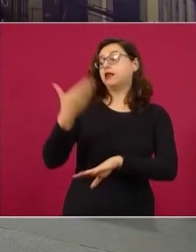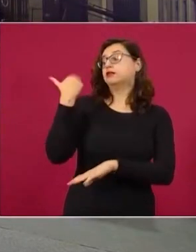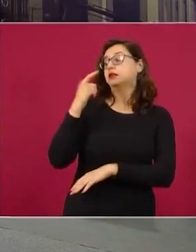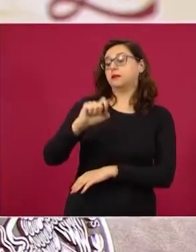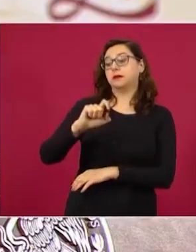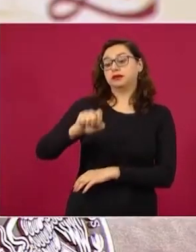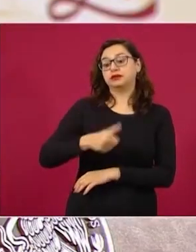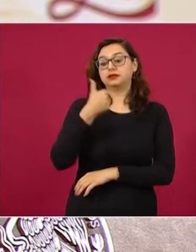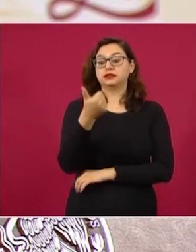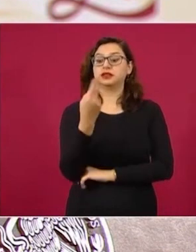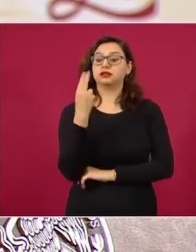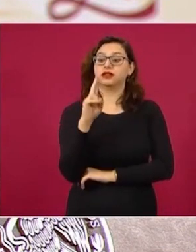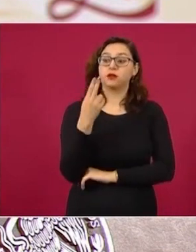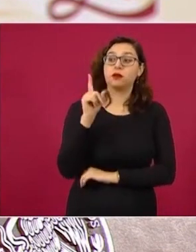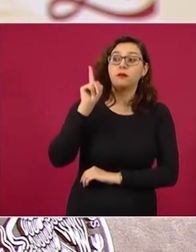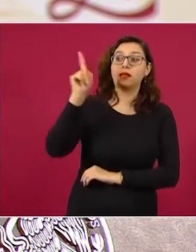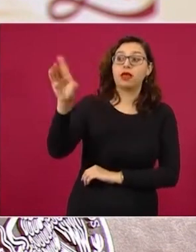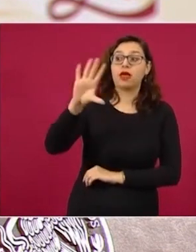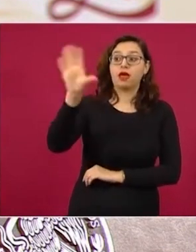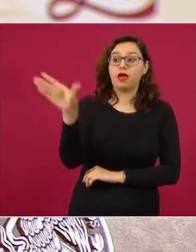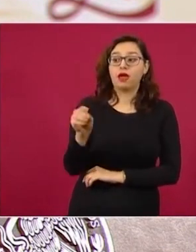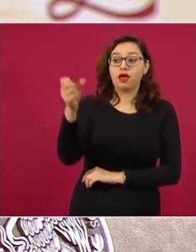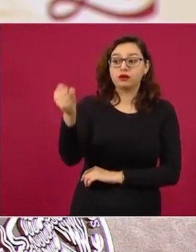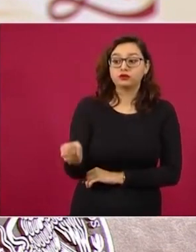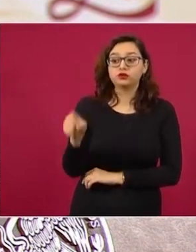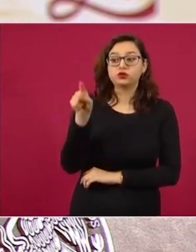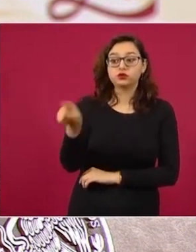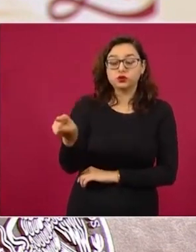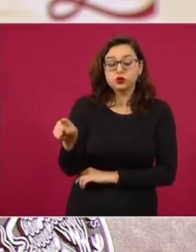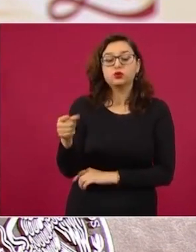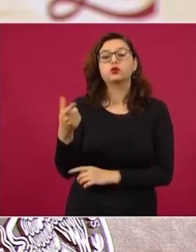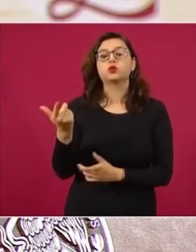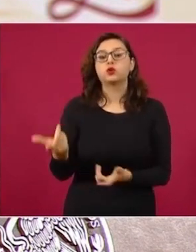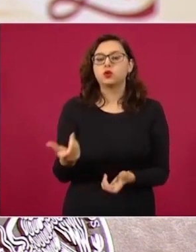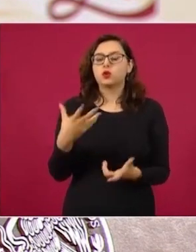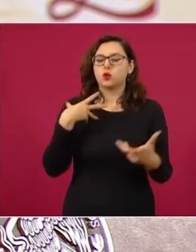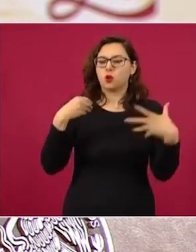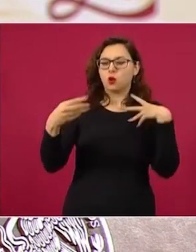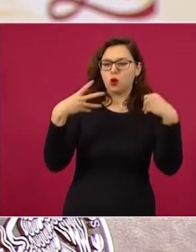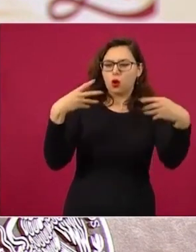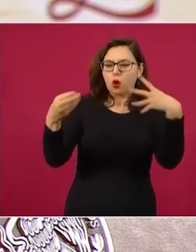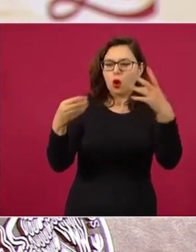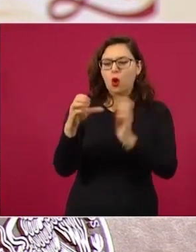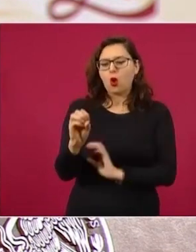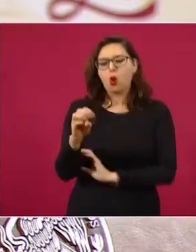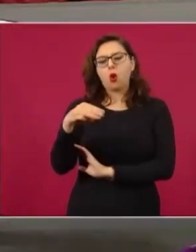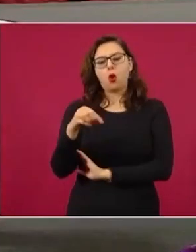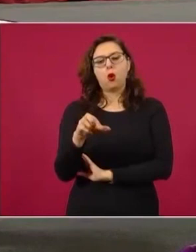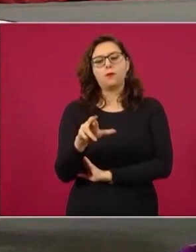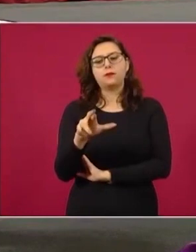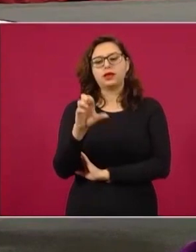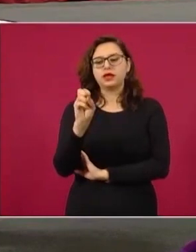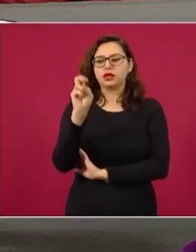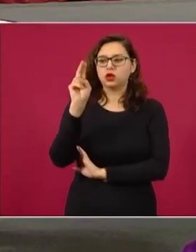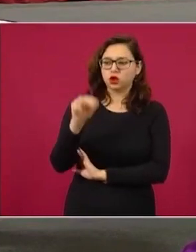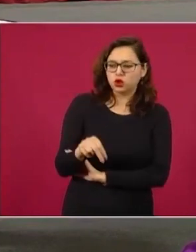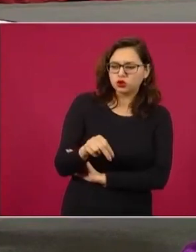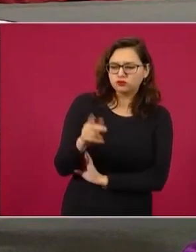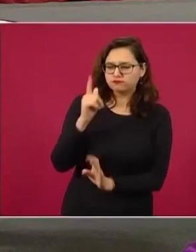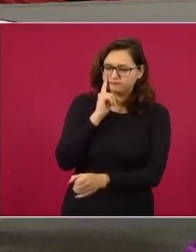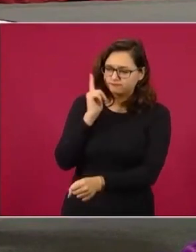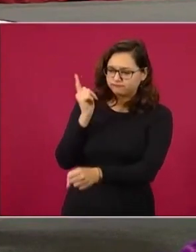prevención tratamiento y control de la hipertensión arterial el de la diabetes mellitus el de vigilancia